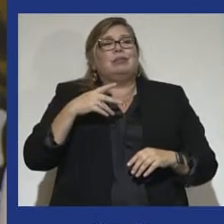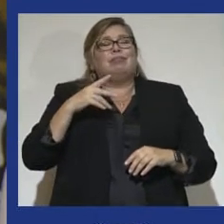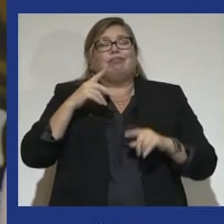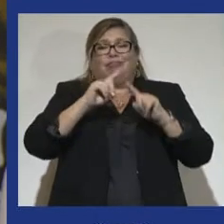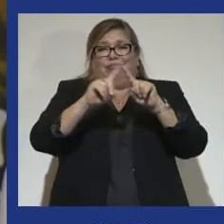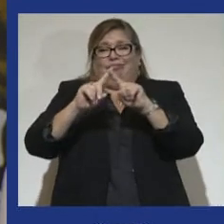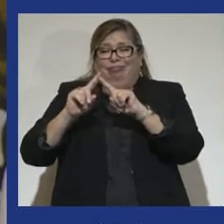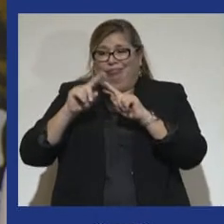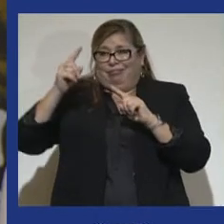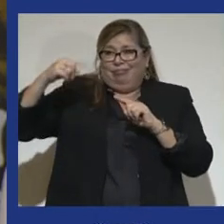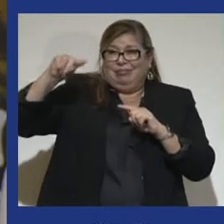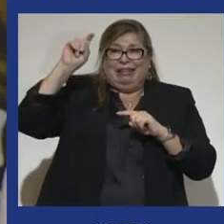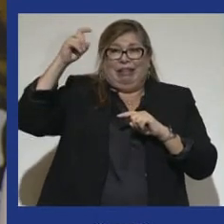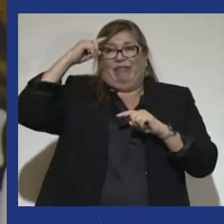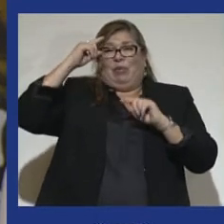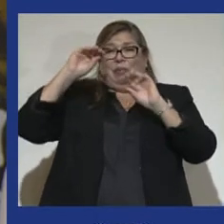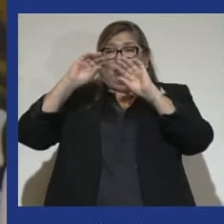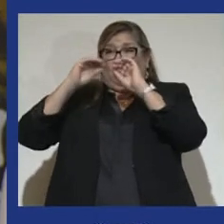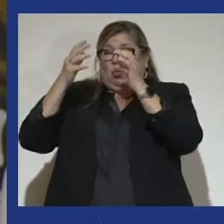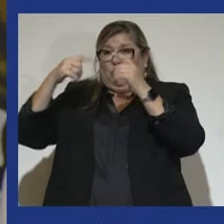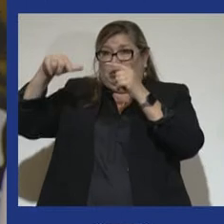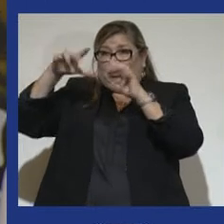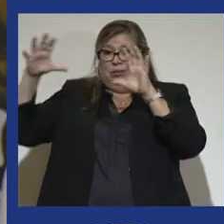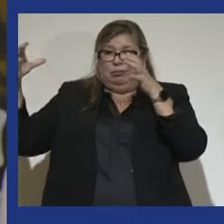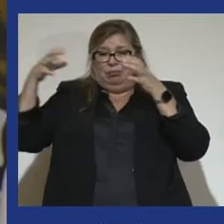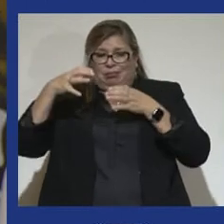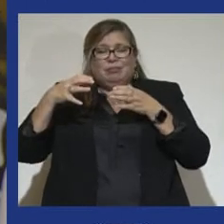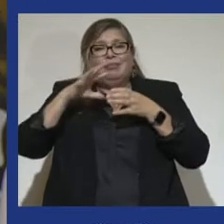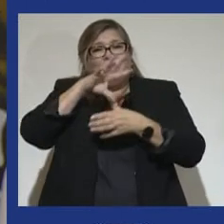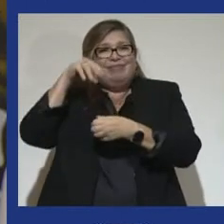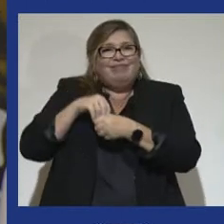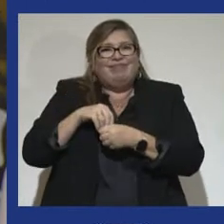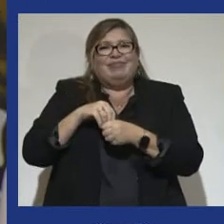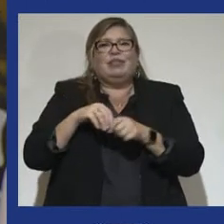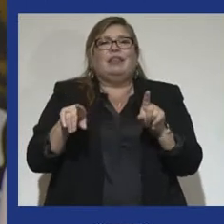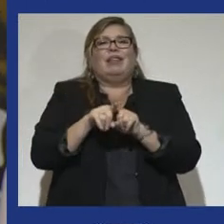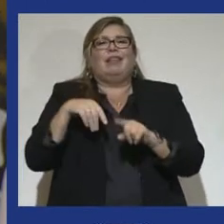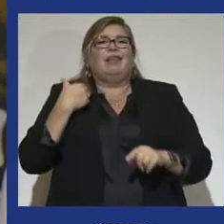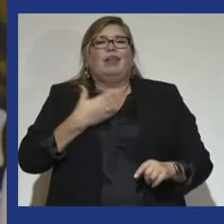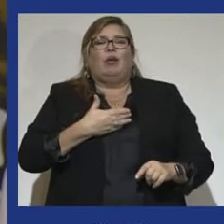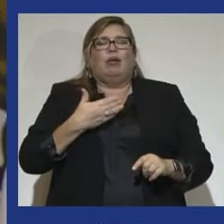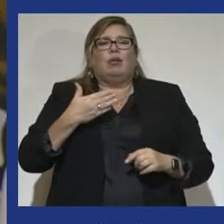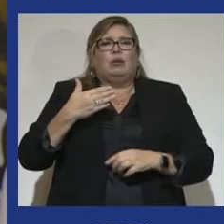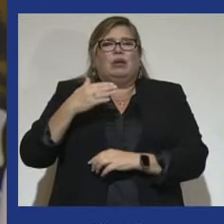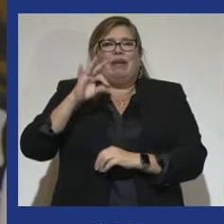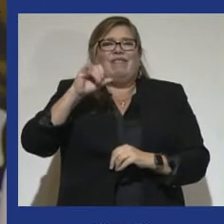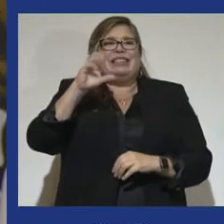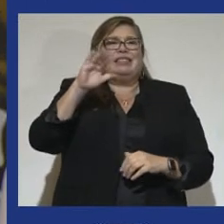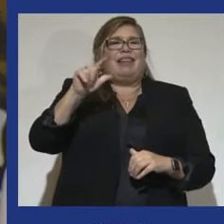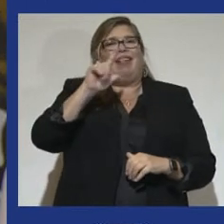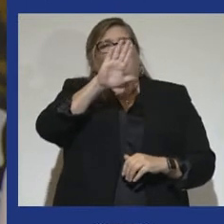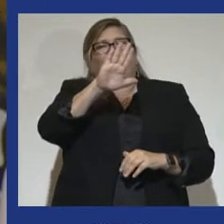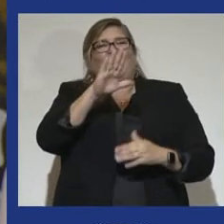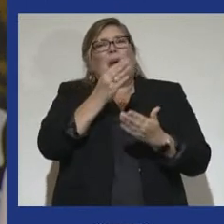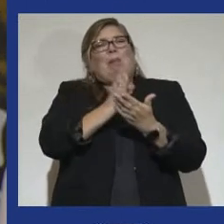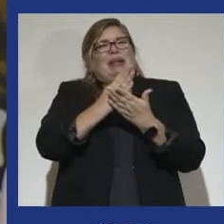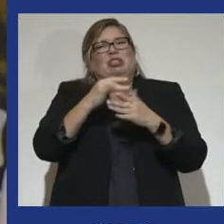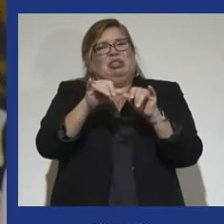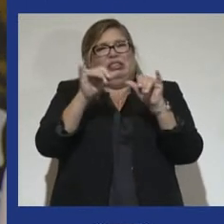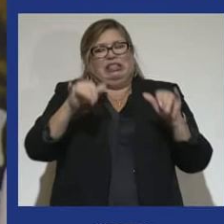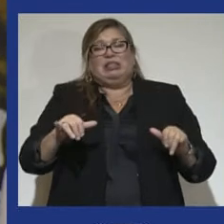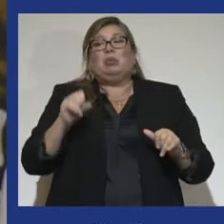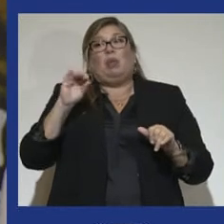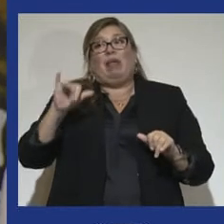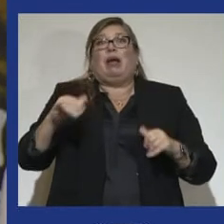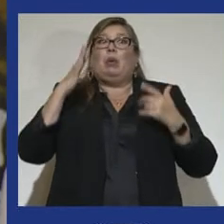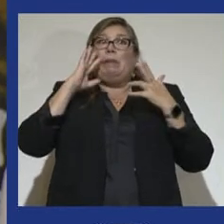hr que todo el gobierno estará involucrado similarmente a nuestro sistema presupuestario